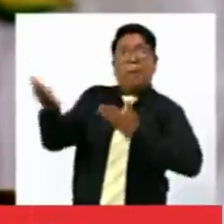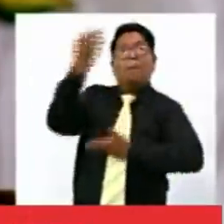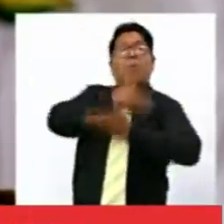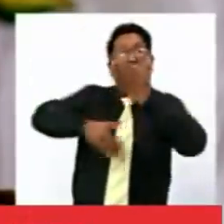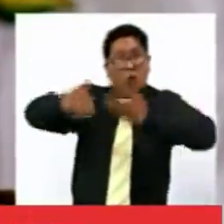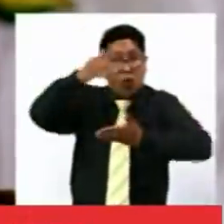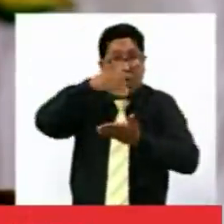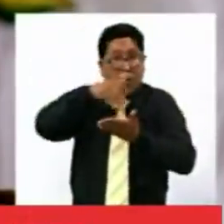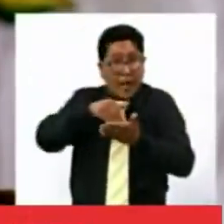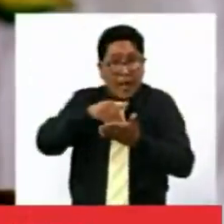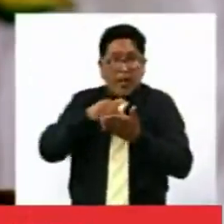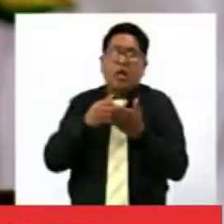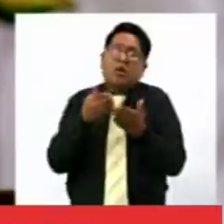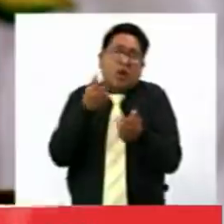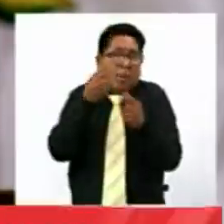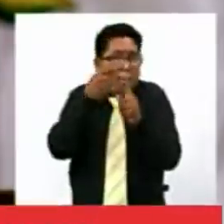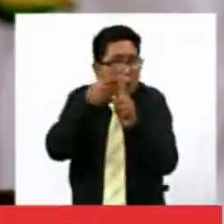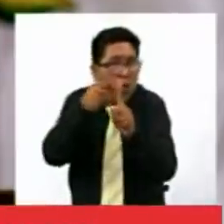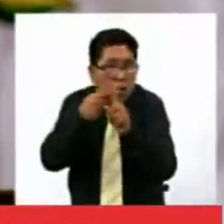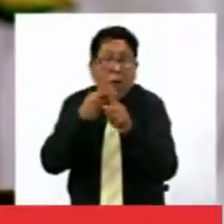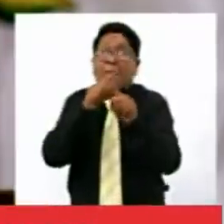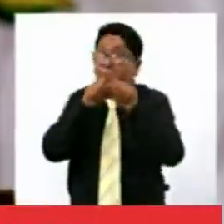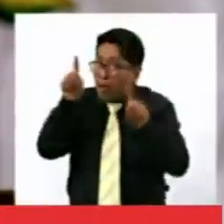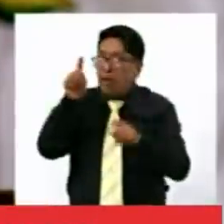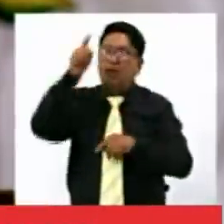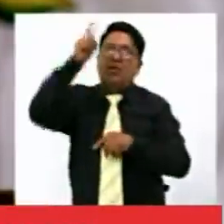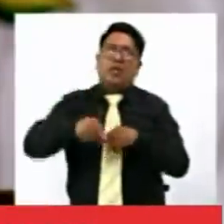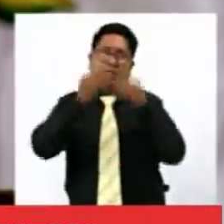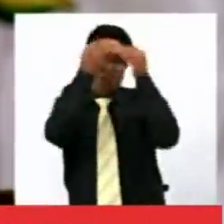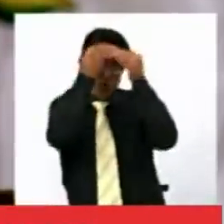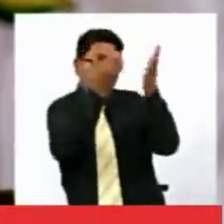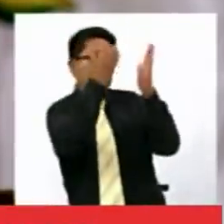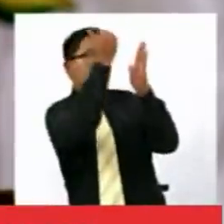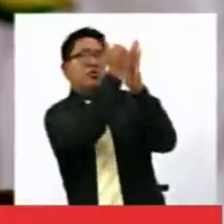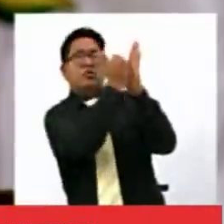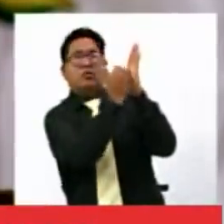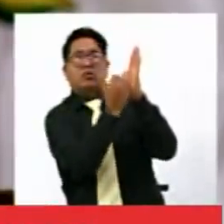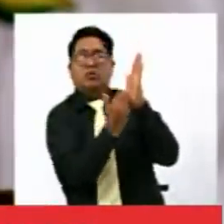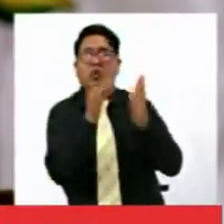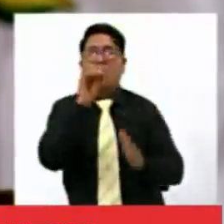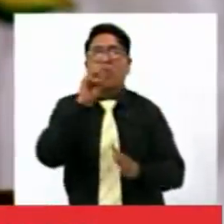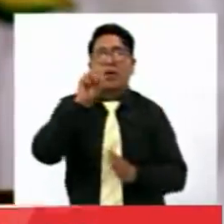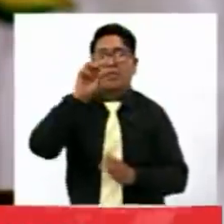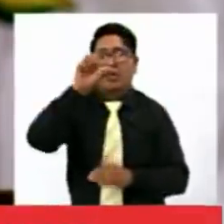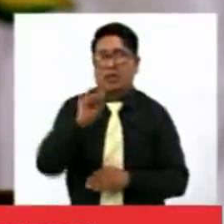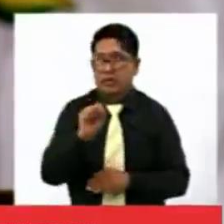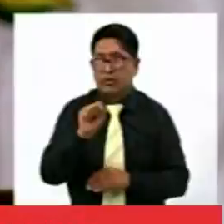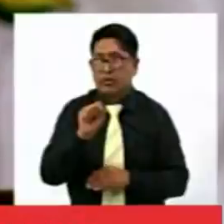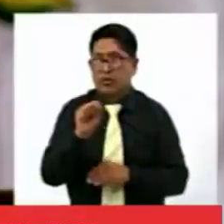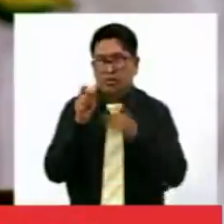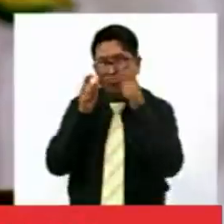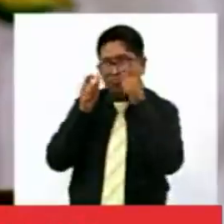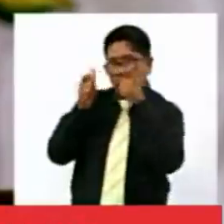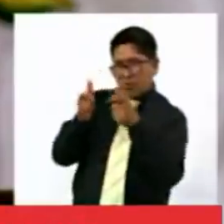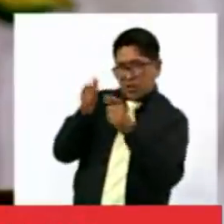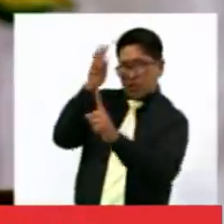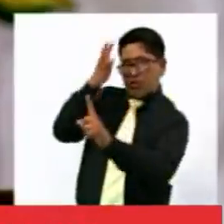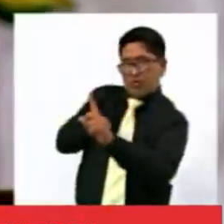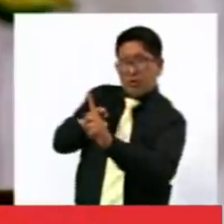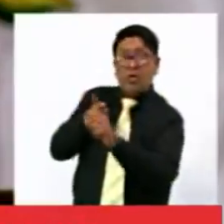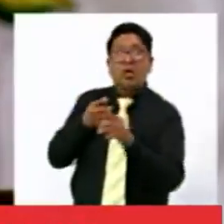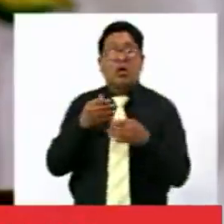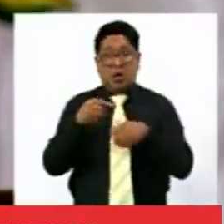cumplirán el protocolo que indican los procedimientos de la organización mundial de la salud en las